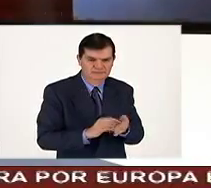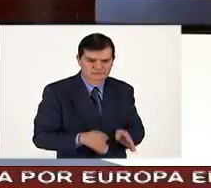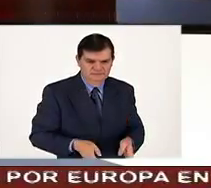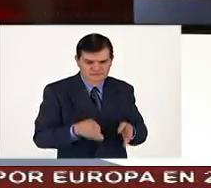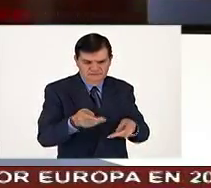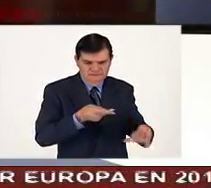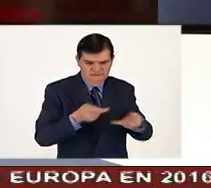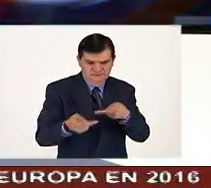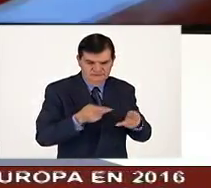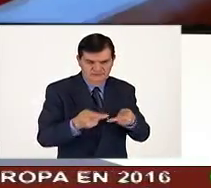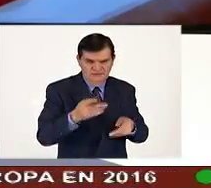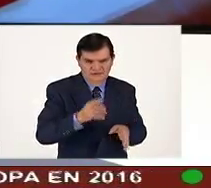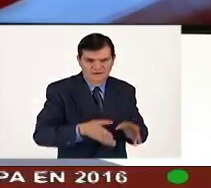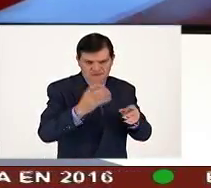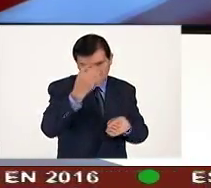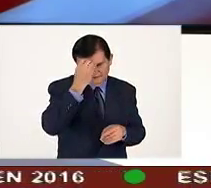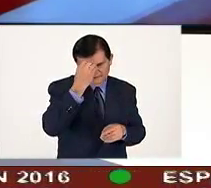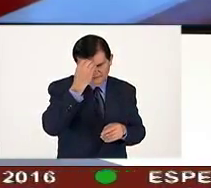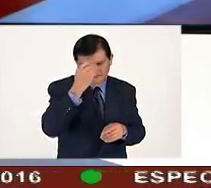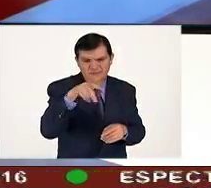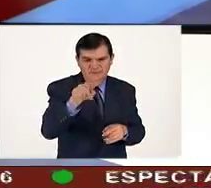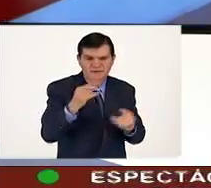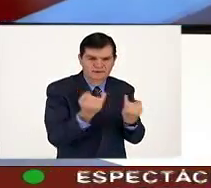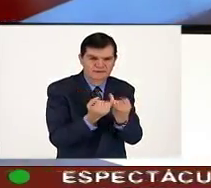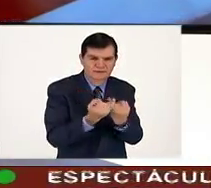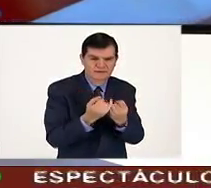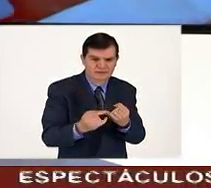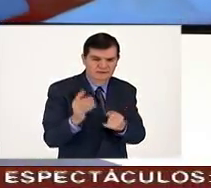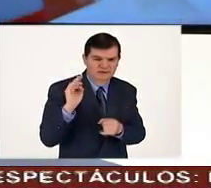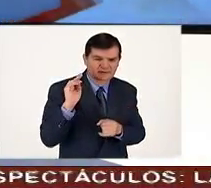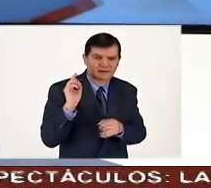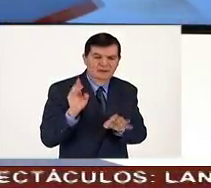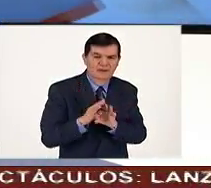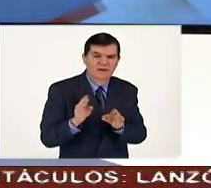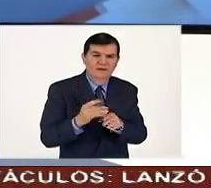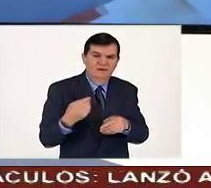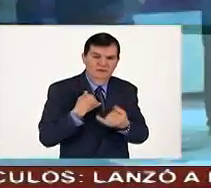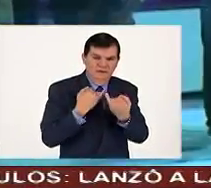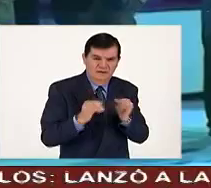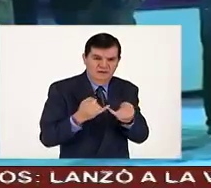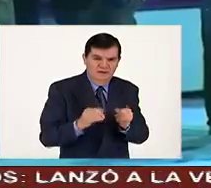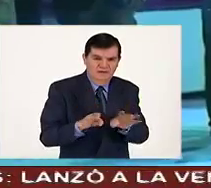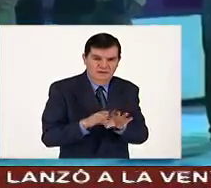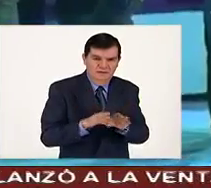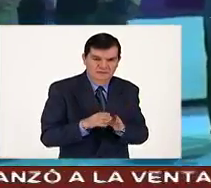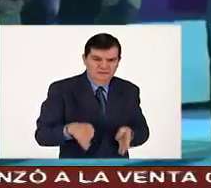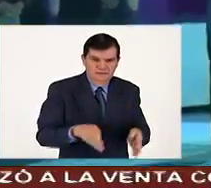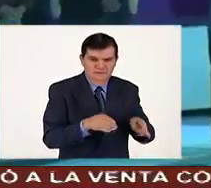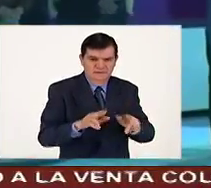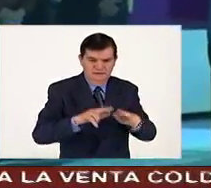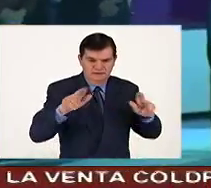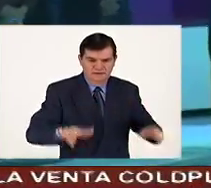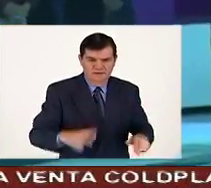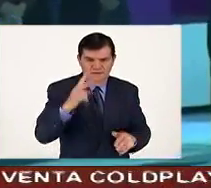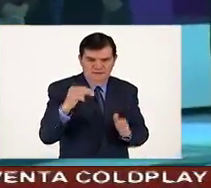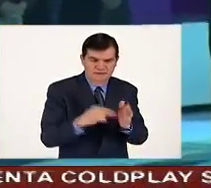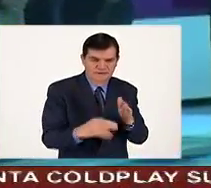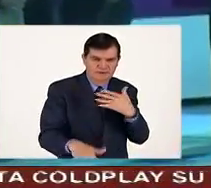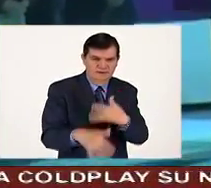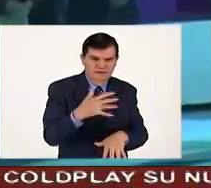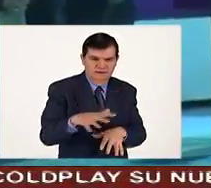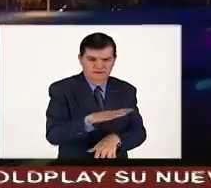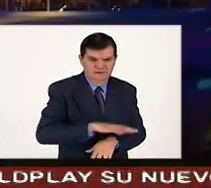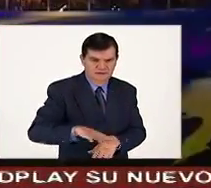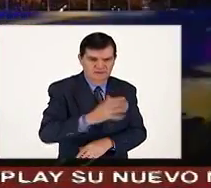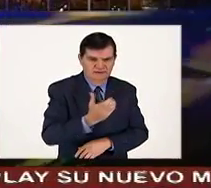que planeaba hacerse en Avenida Chapultepec, pero también este fin de semana el gobierno del Distrito Federal inauguró la pista de hielo 2015 en la plancha